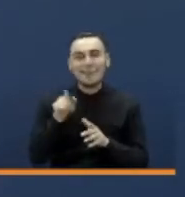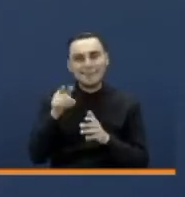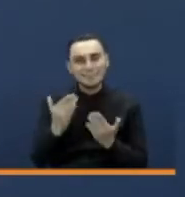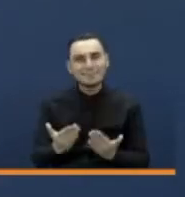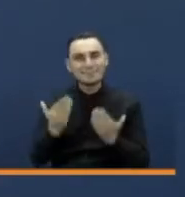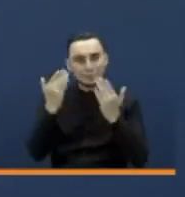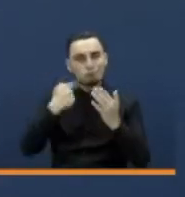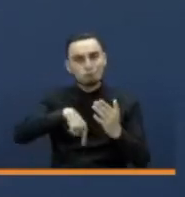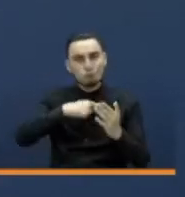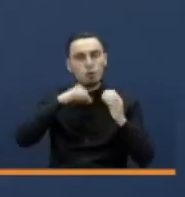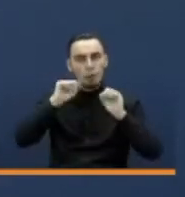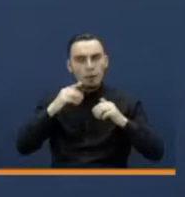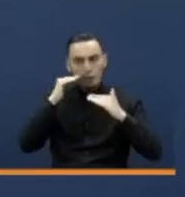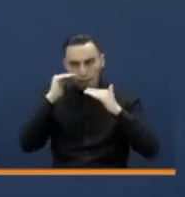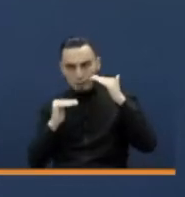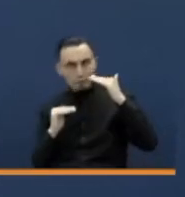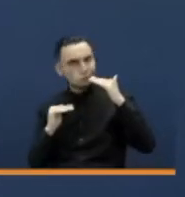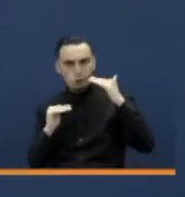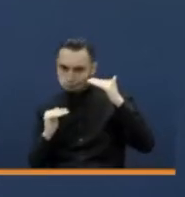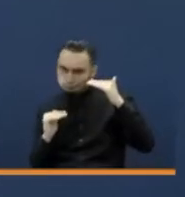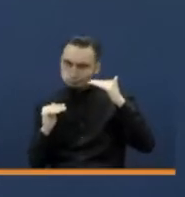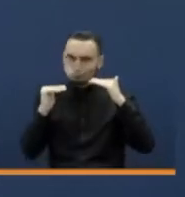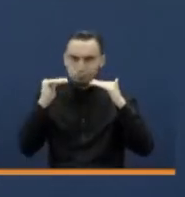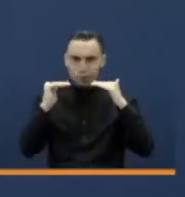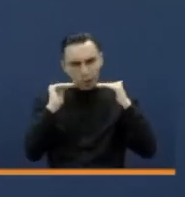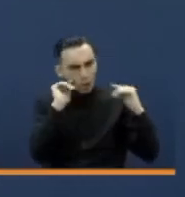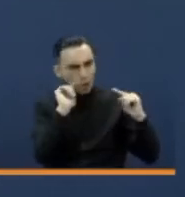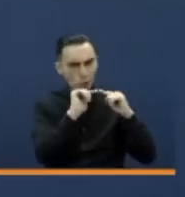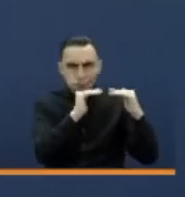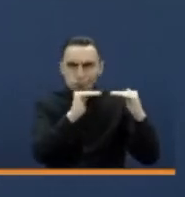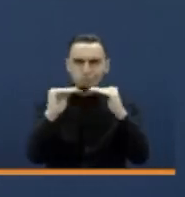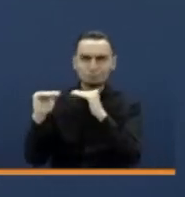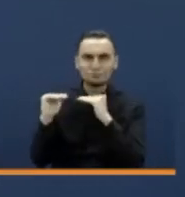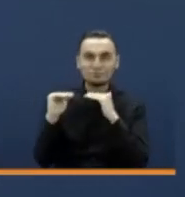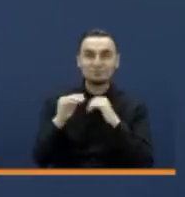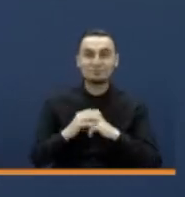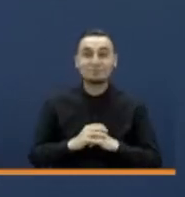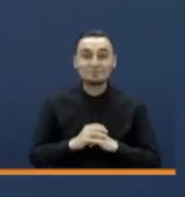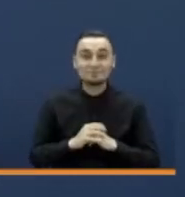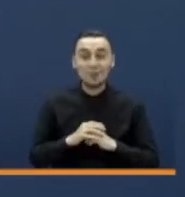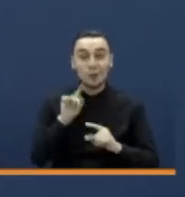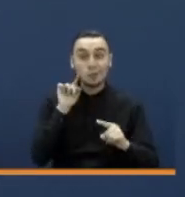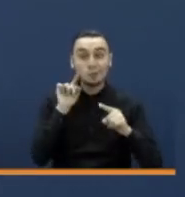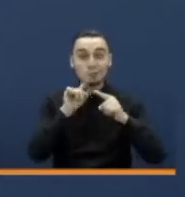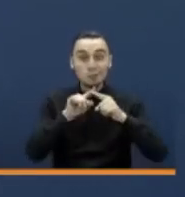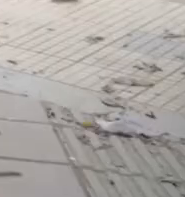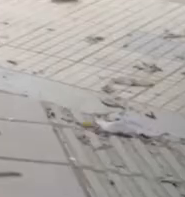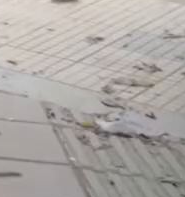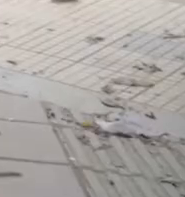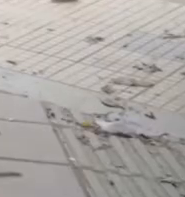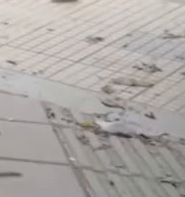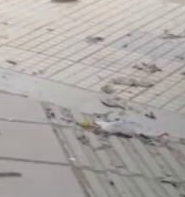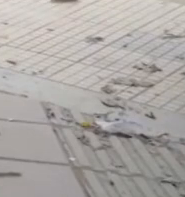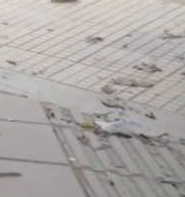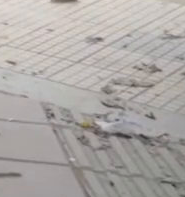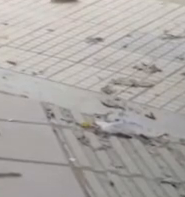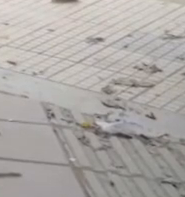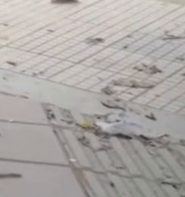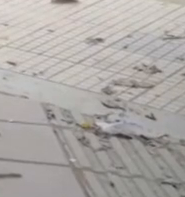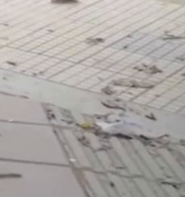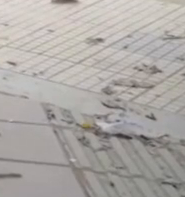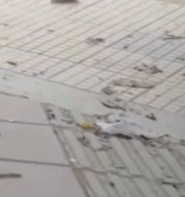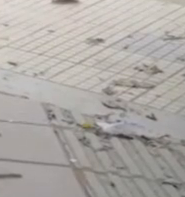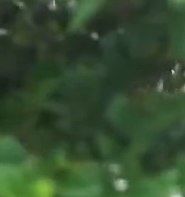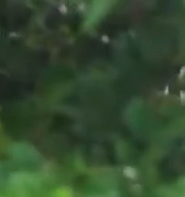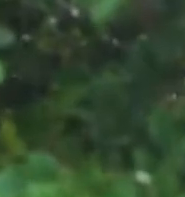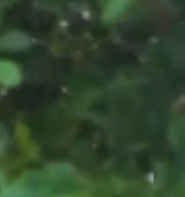y podemos dar ese paso a la equidad que estamos buscando. Cumplir nuestra meta de conectividad ha sido realmente desafiante, pero hoy tengo el orgullo de